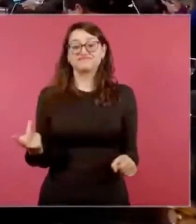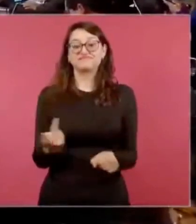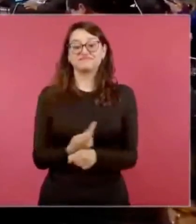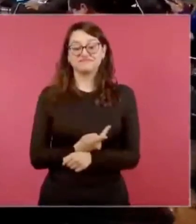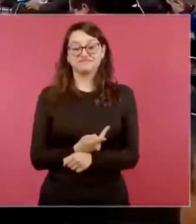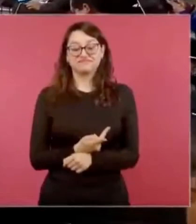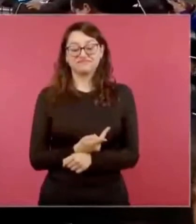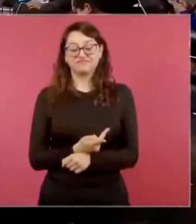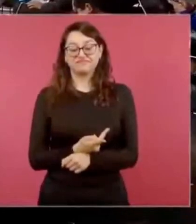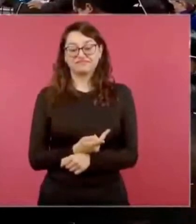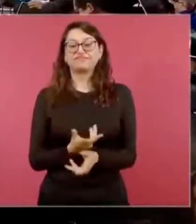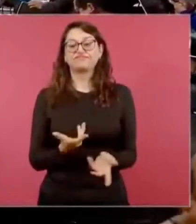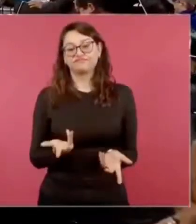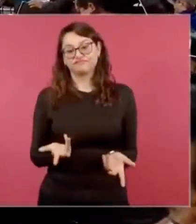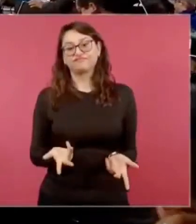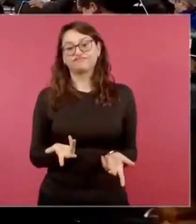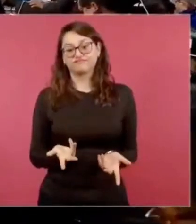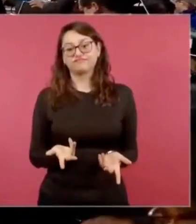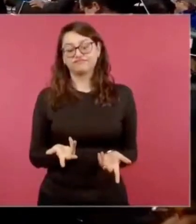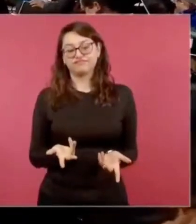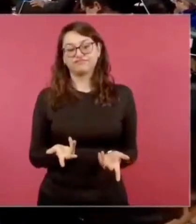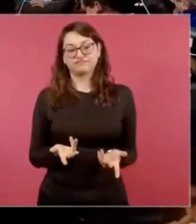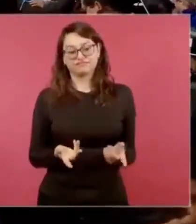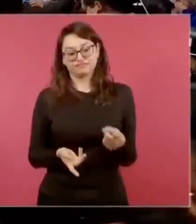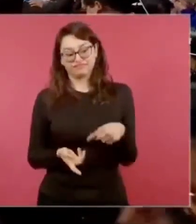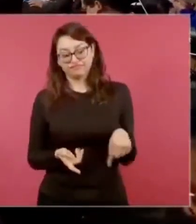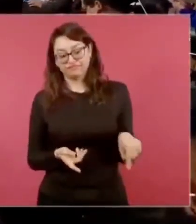la pandilla de rufianes